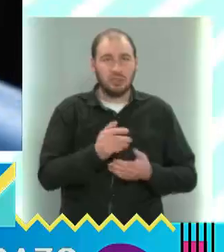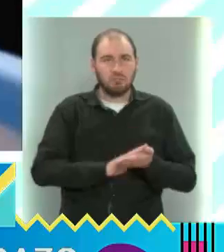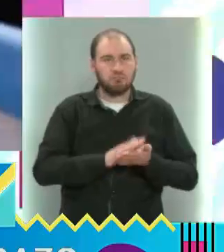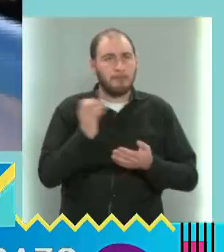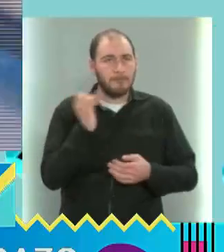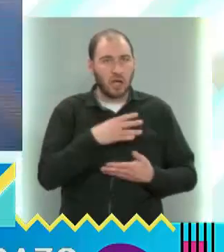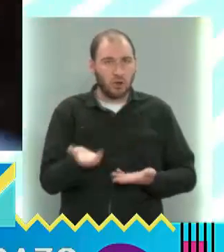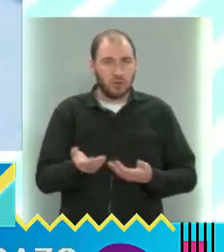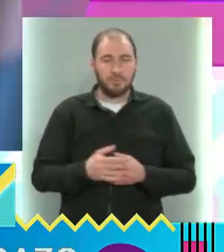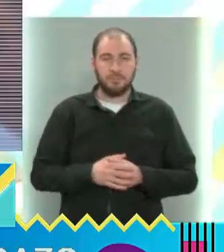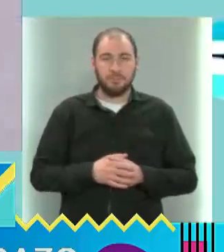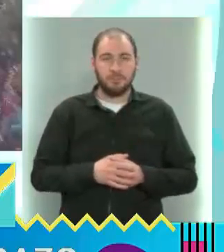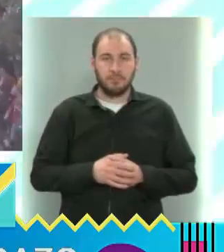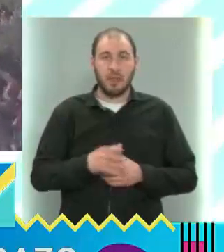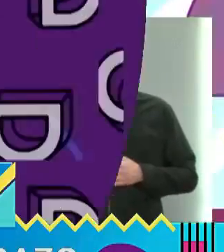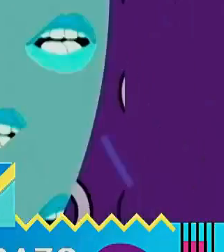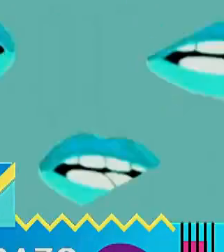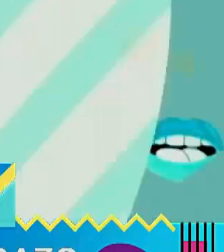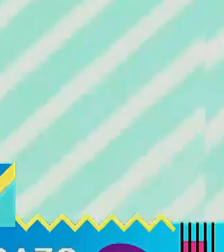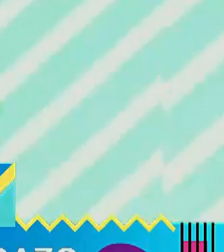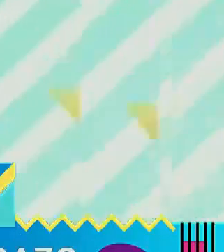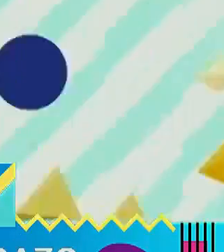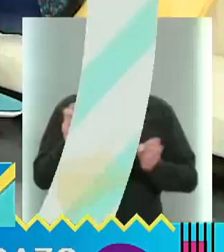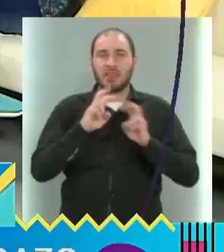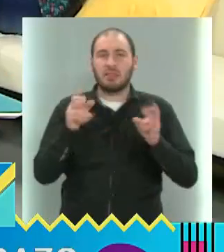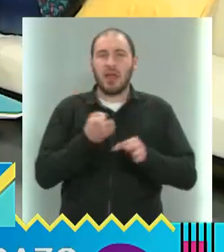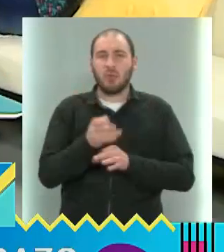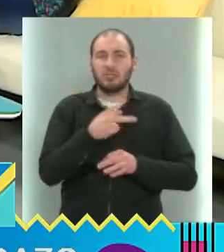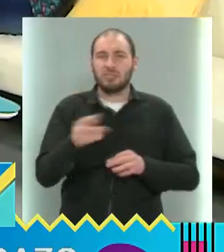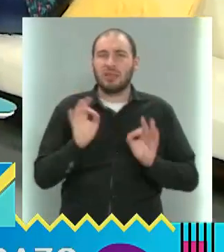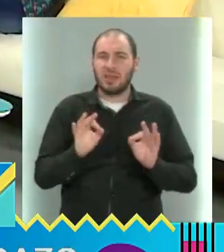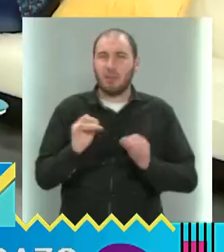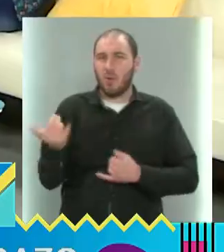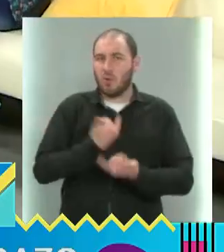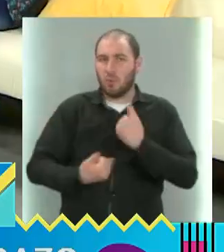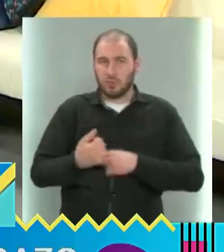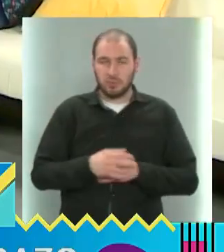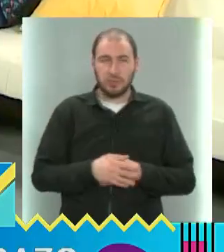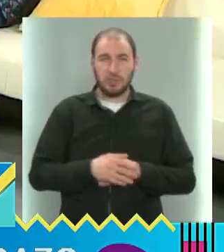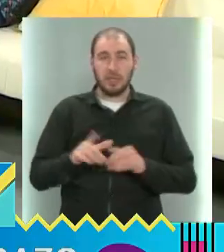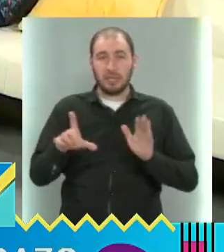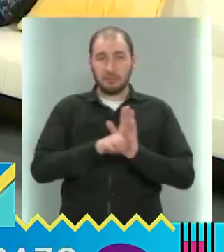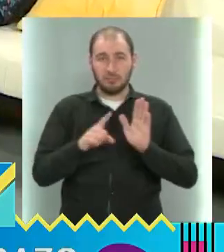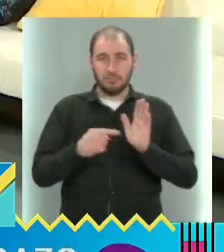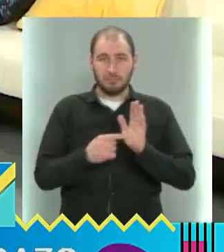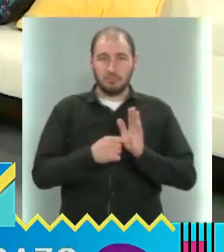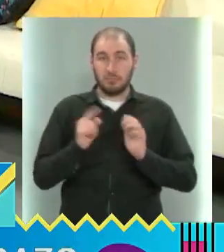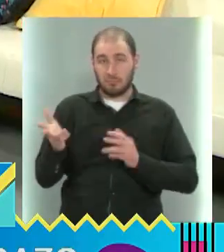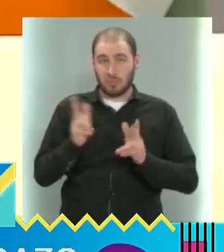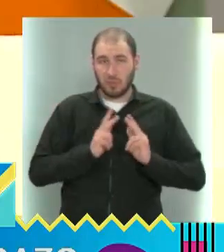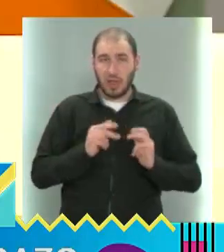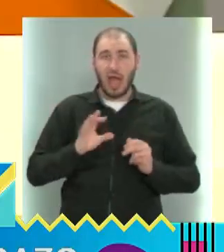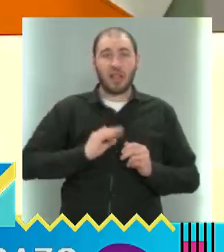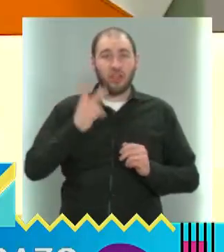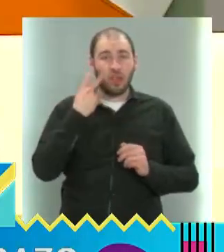resultado. Romina, con respecto a la educación sexual integral, ¿qué podrías responder? Bueno, la ley, como bien dijiste, está